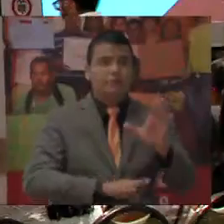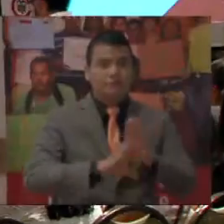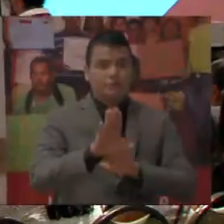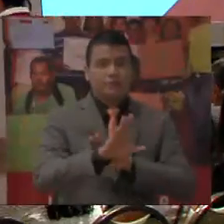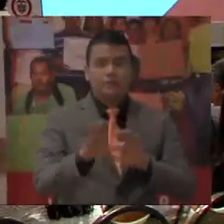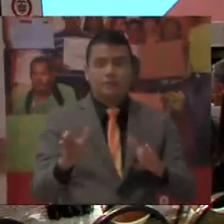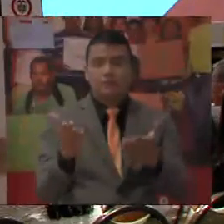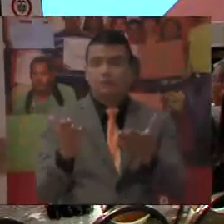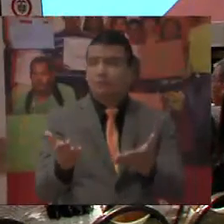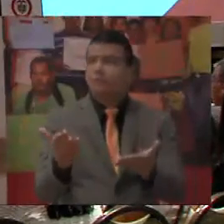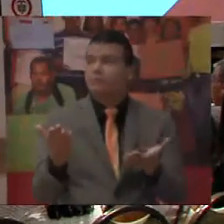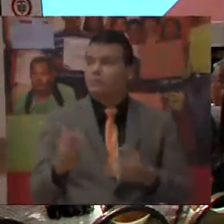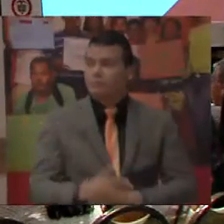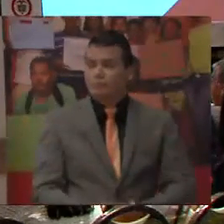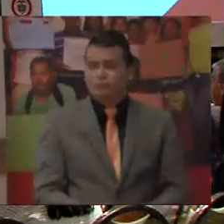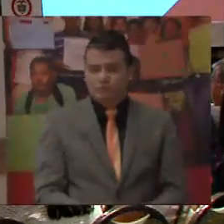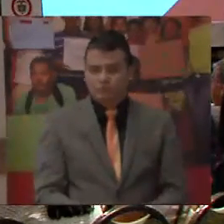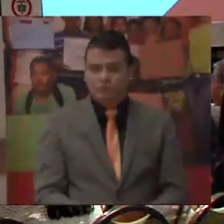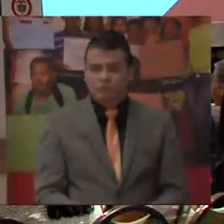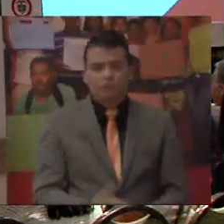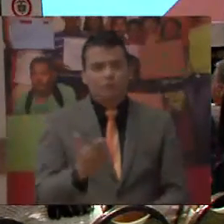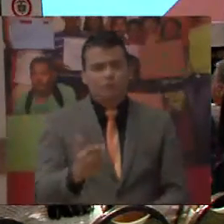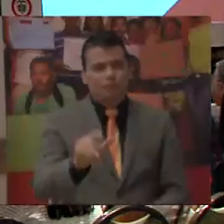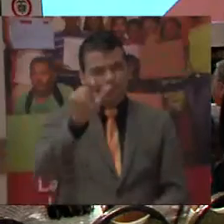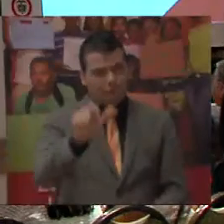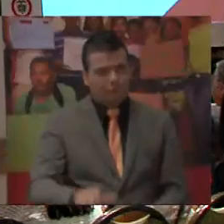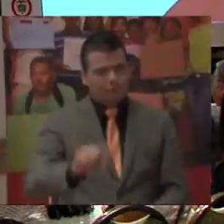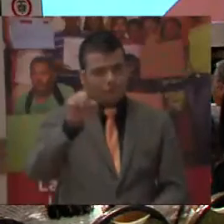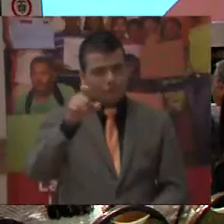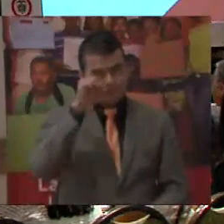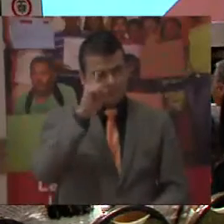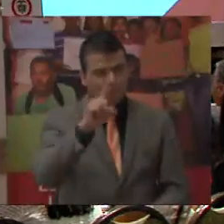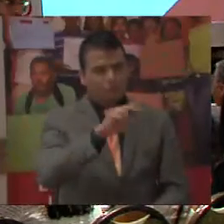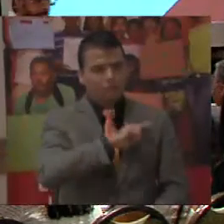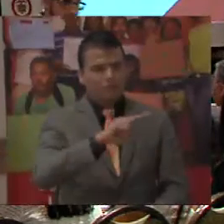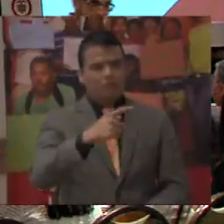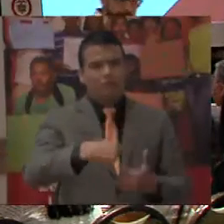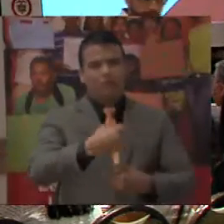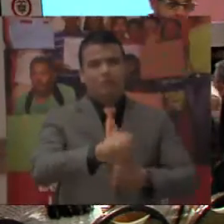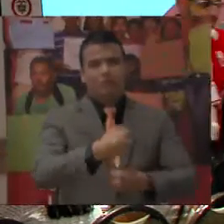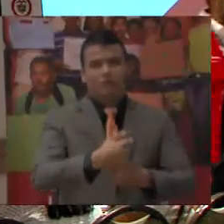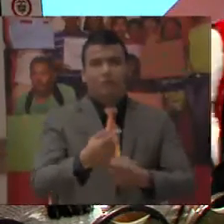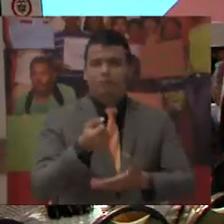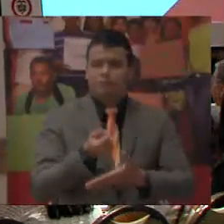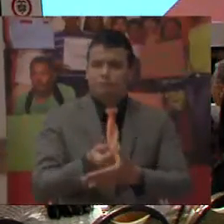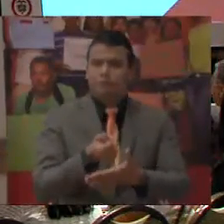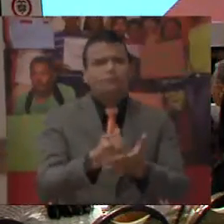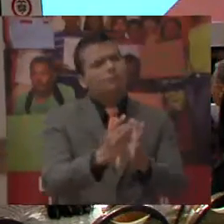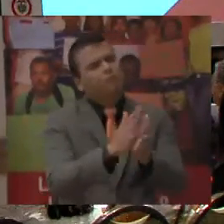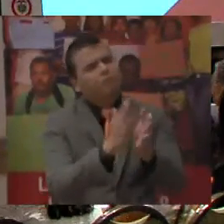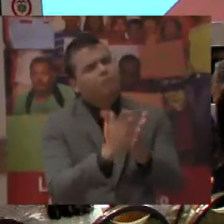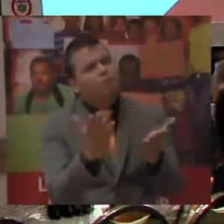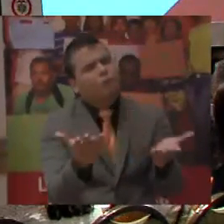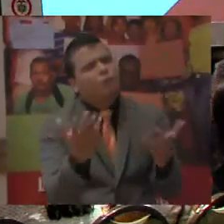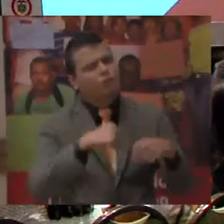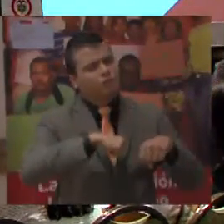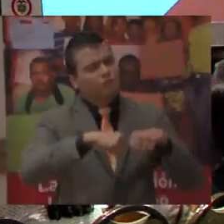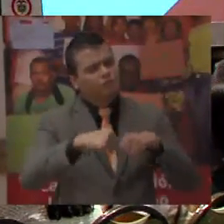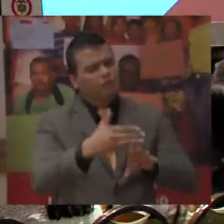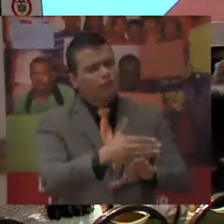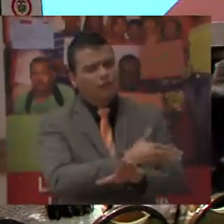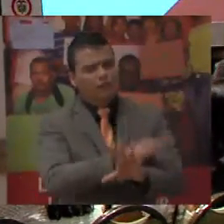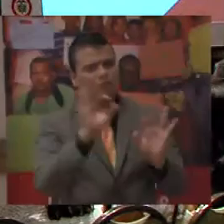Sigifredo, ustedes desde la gobernación han venido haciendo muchas cosas. ¿Por qué no nos cuentas un poco cómo ha sido esa